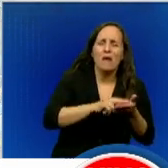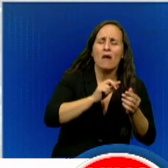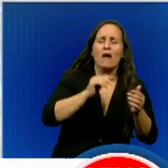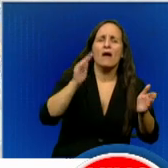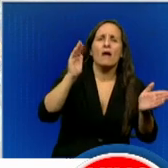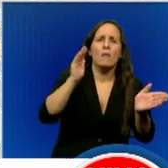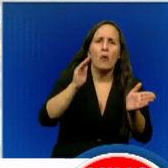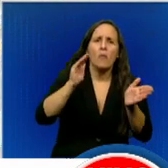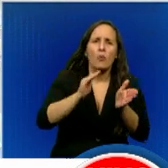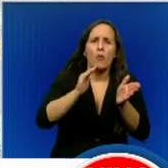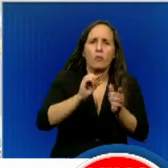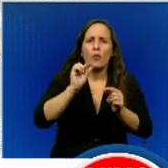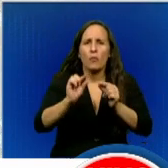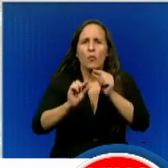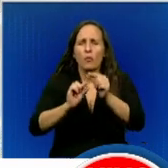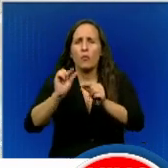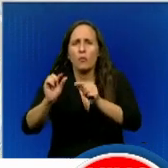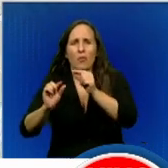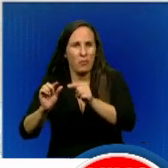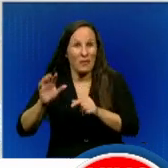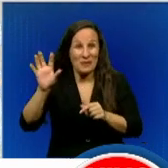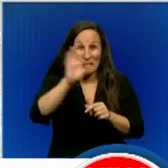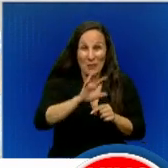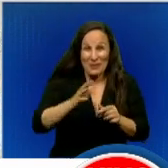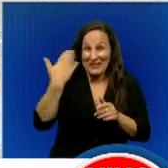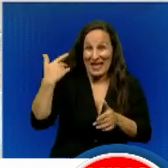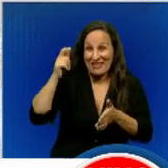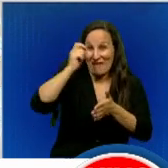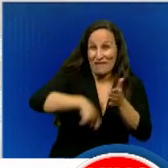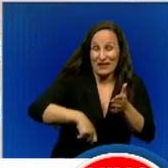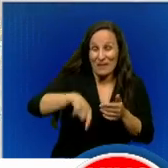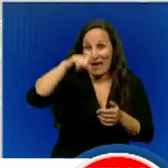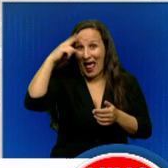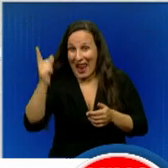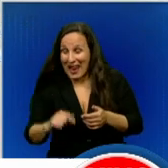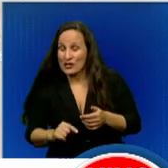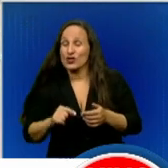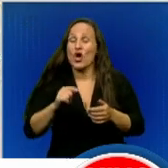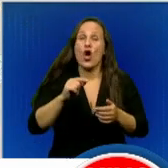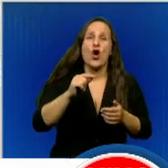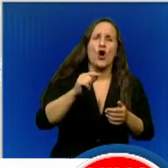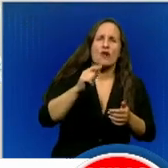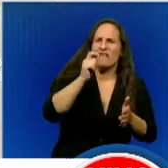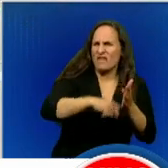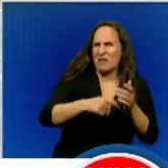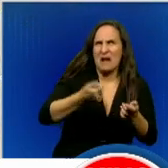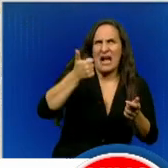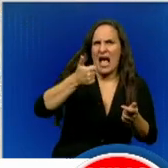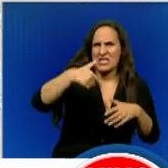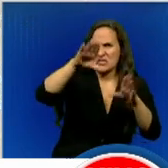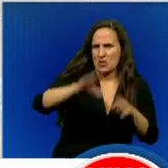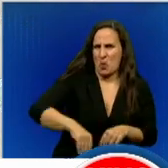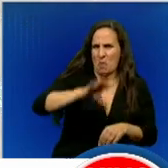de la presión fiscal provincial que había sido firmada por la nación y prácticamente casi todas las